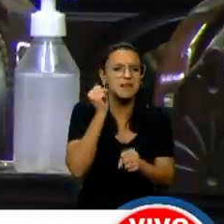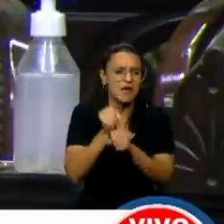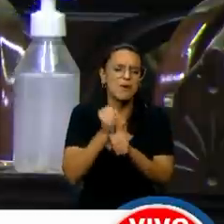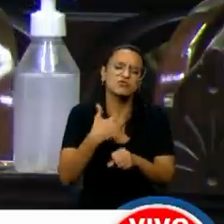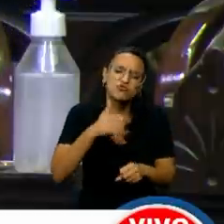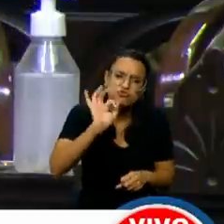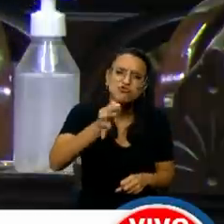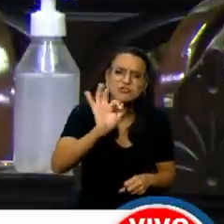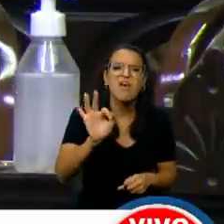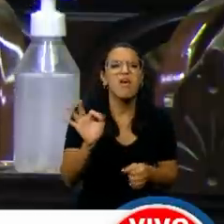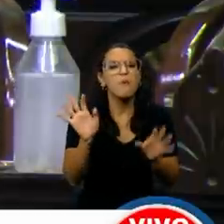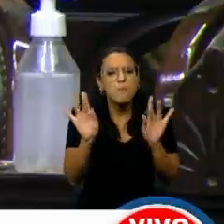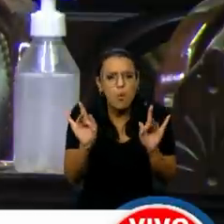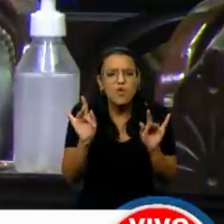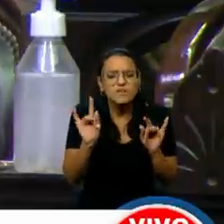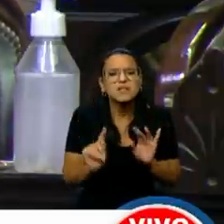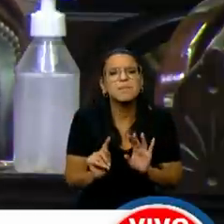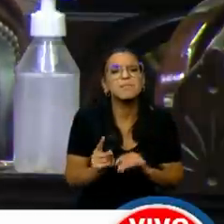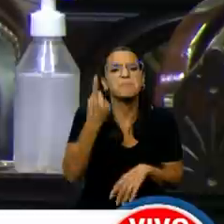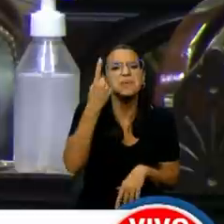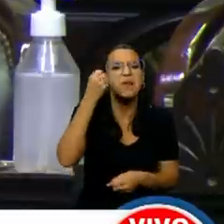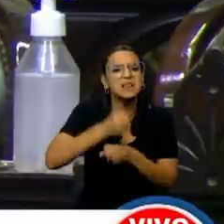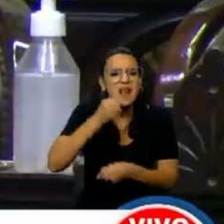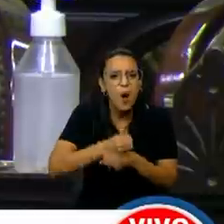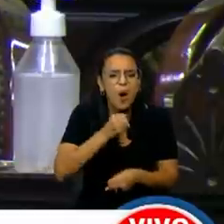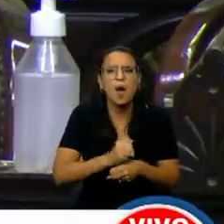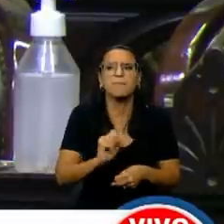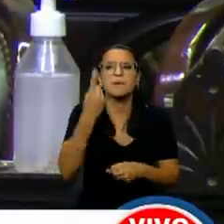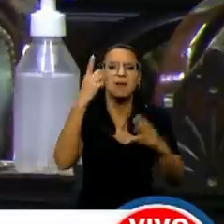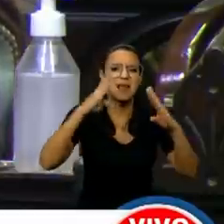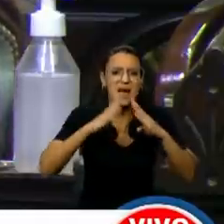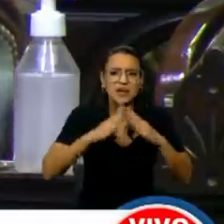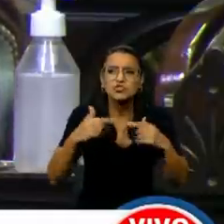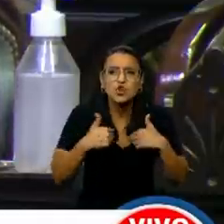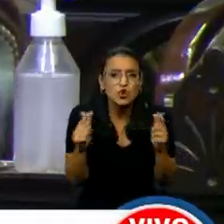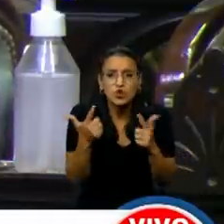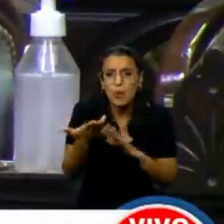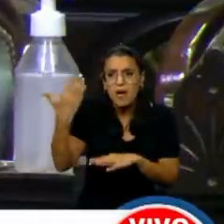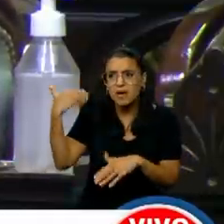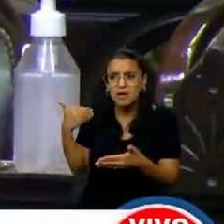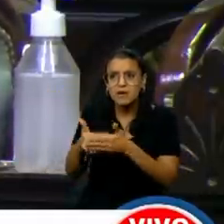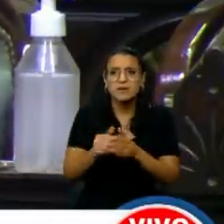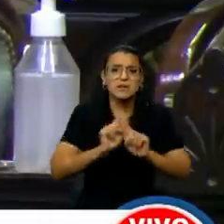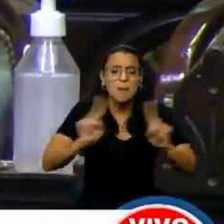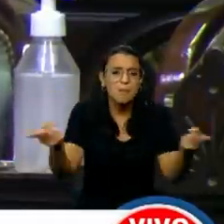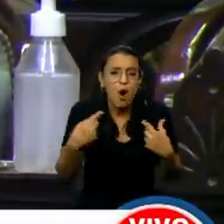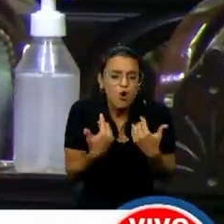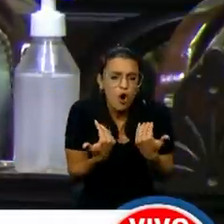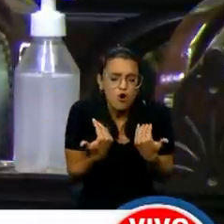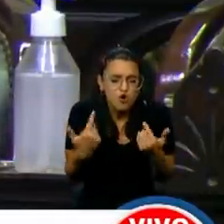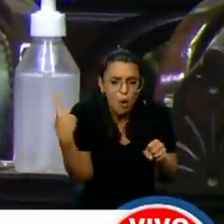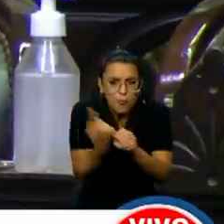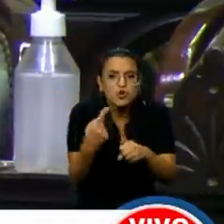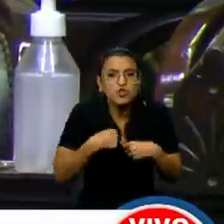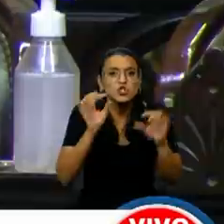sé muy bien lo que es difícil el primer trabajo la primer casa no tengo no tuve muchos como yo tampoco tuve en esa oportunidad